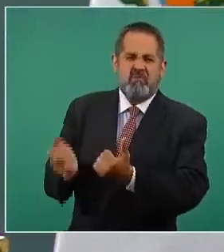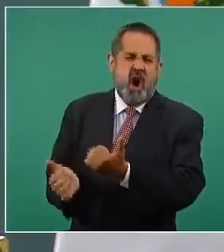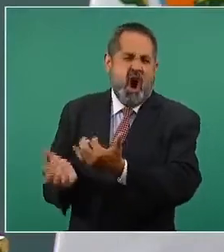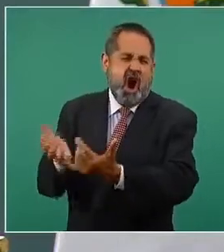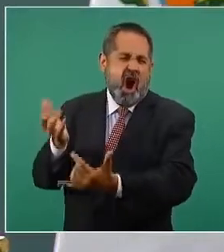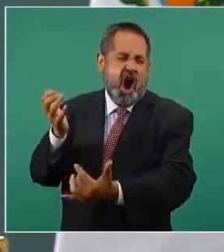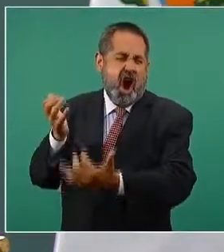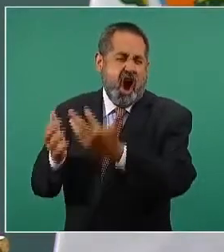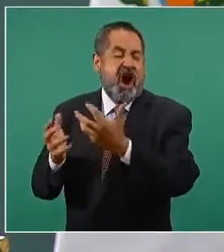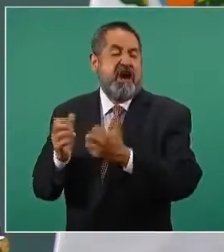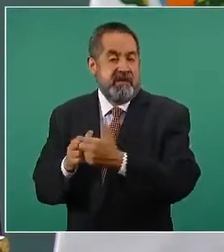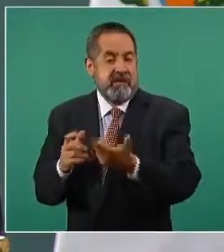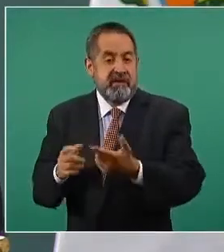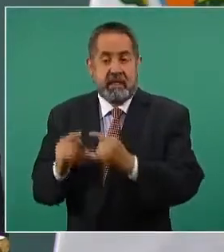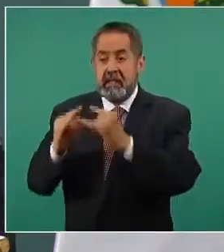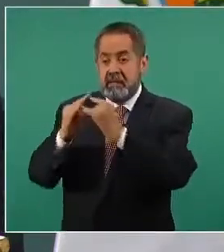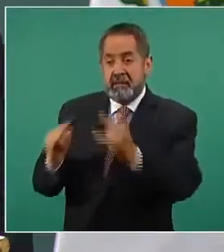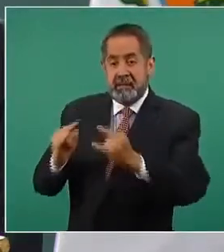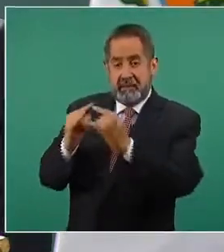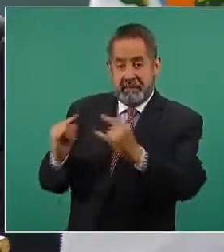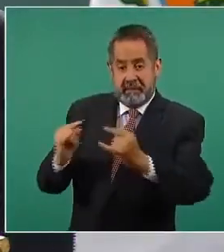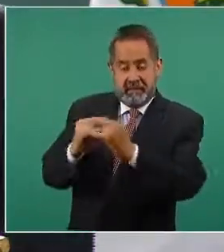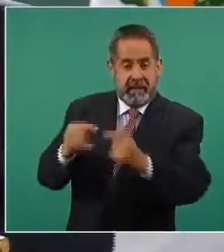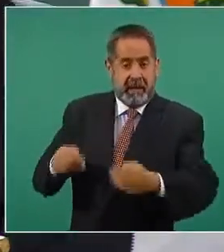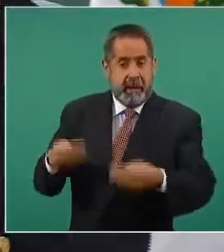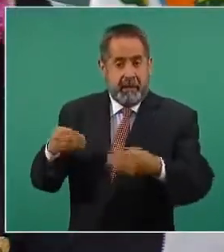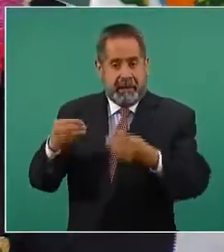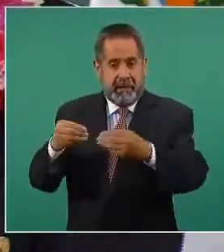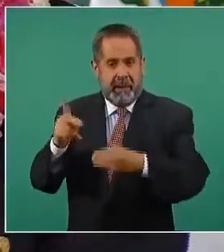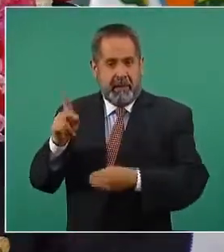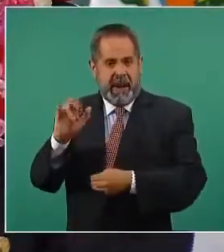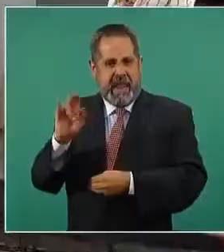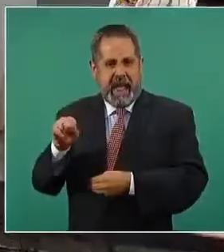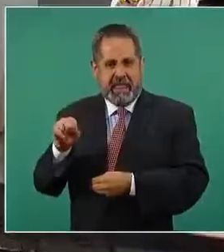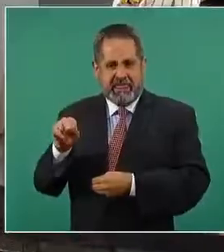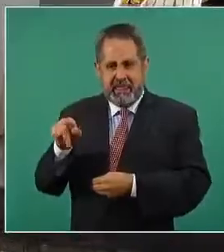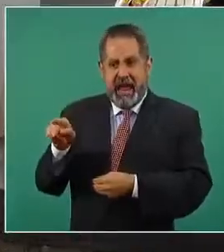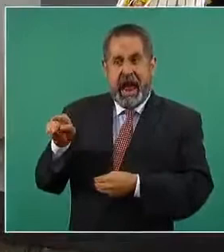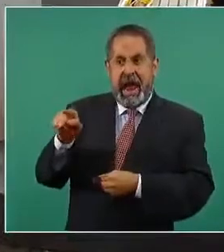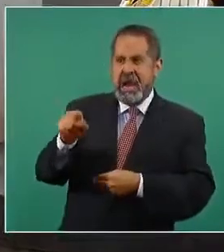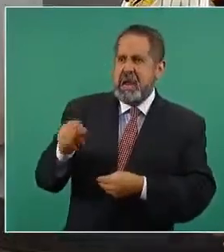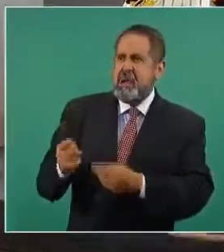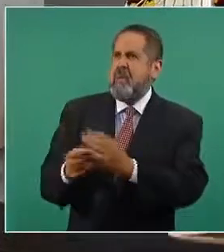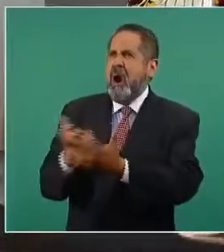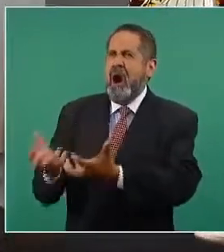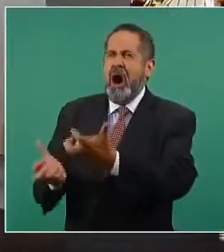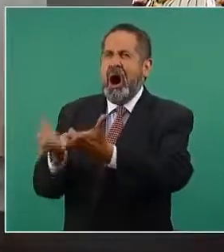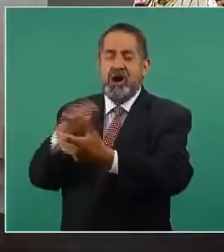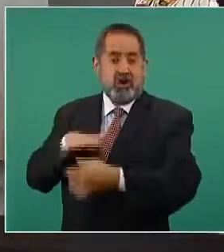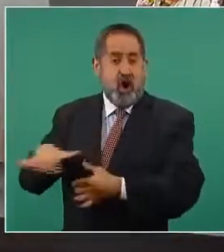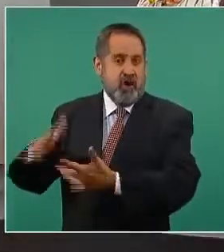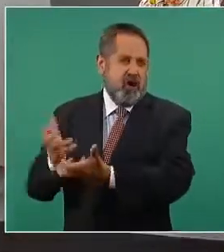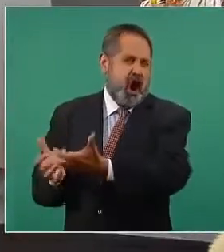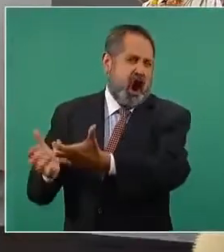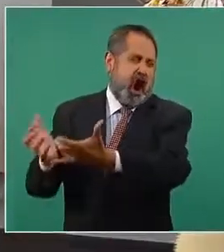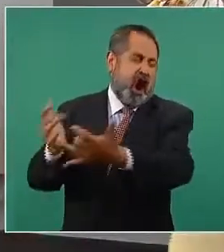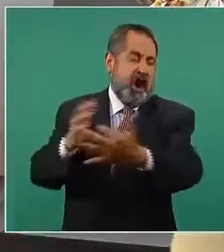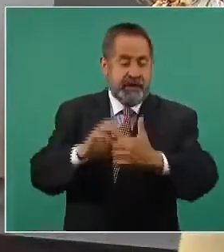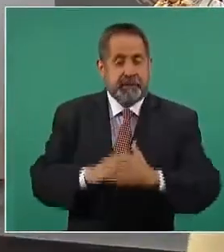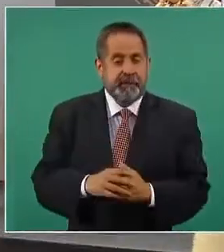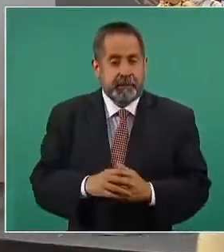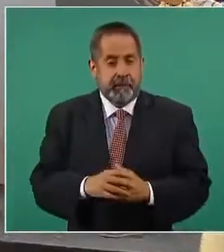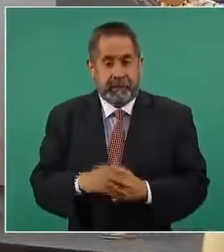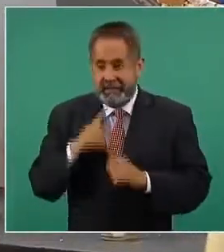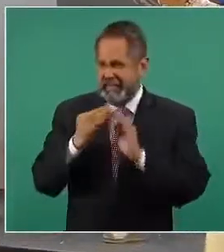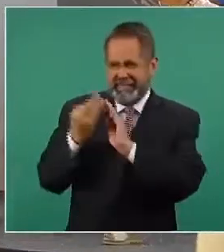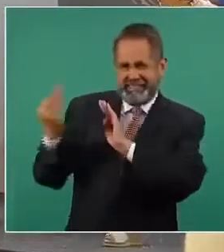y los puestos del mercado del Parián. La primera catedral, que está